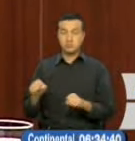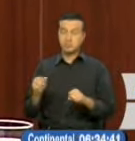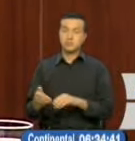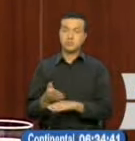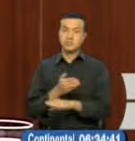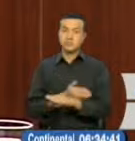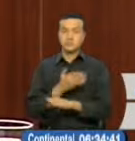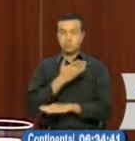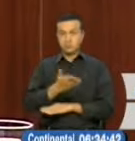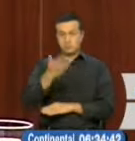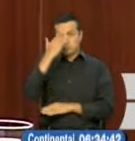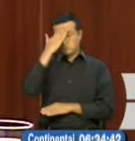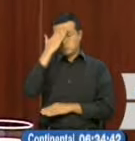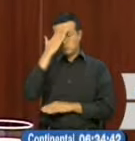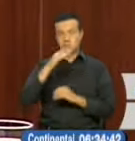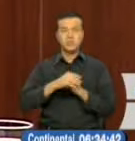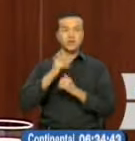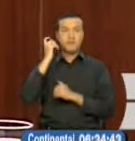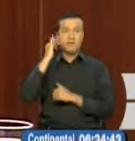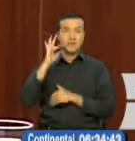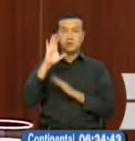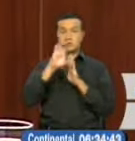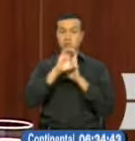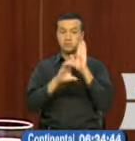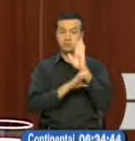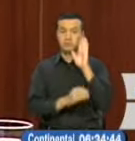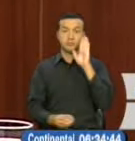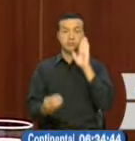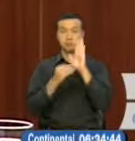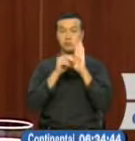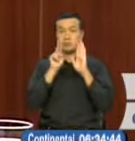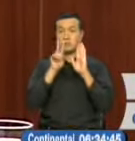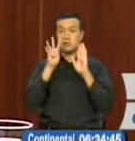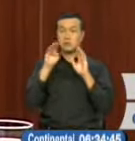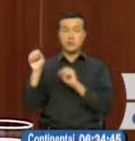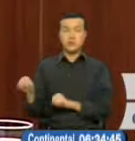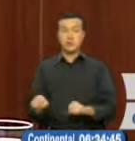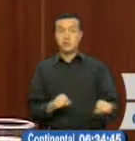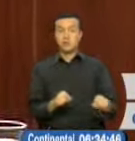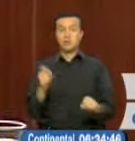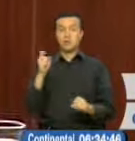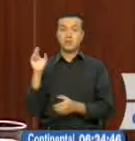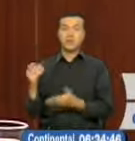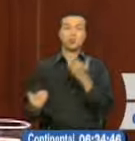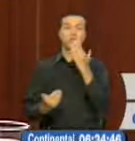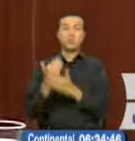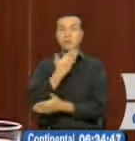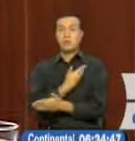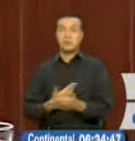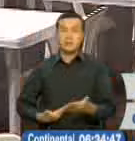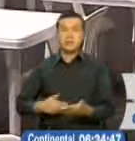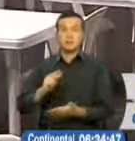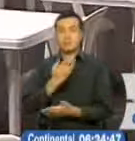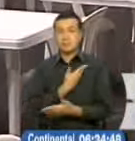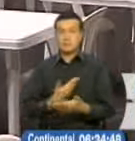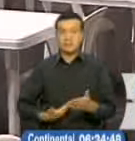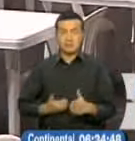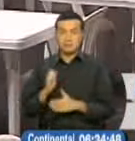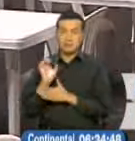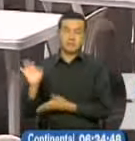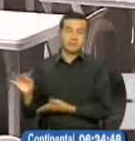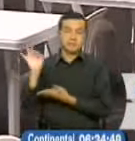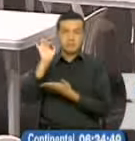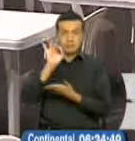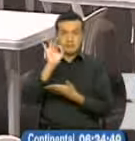como ustedes conocen, esa es una fecha constitucional. El 24 de mayo se tiene que posesionar el nuevo presidente y vicepresidente. César